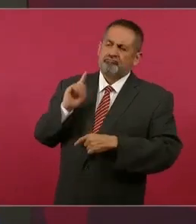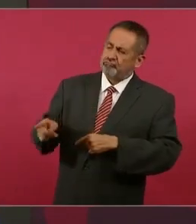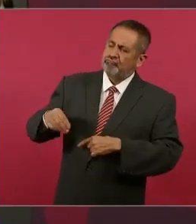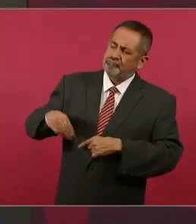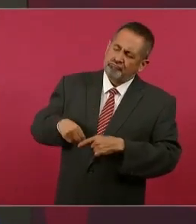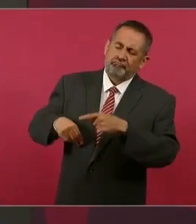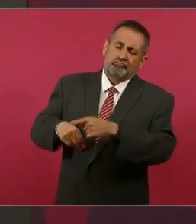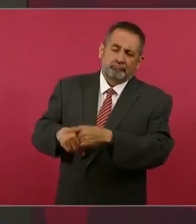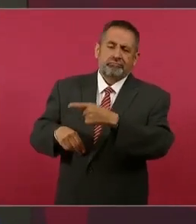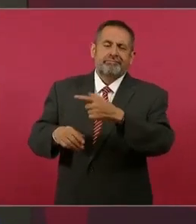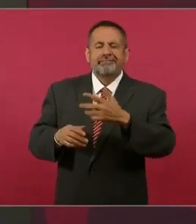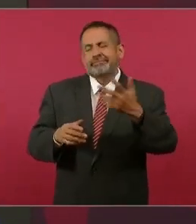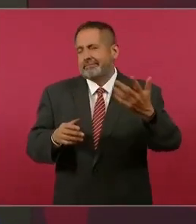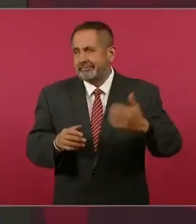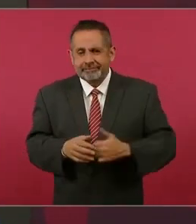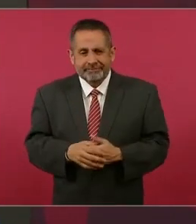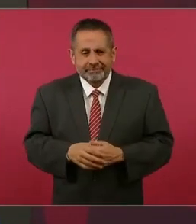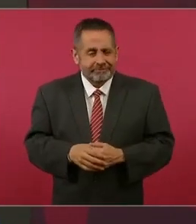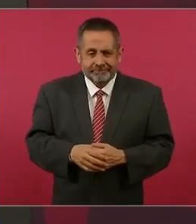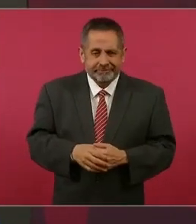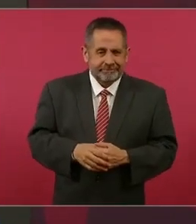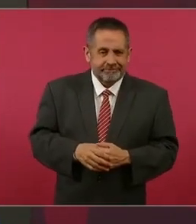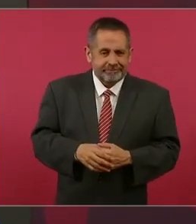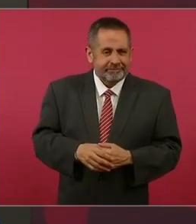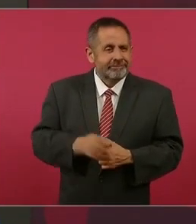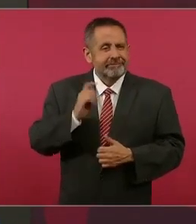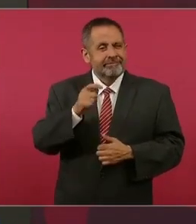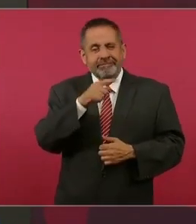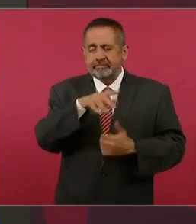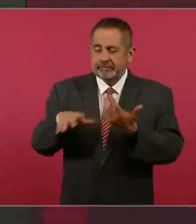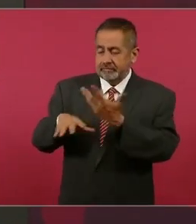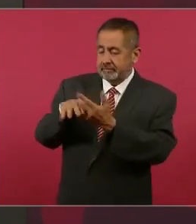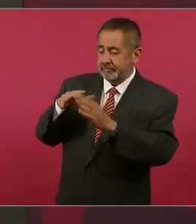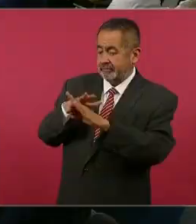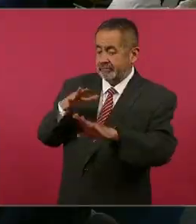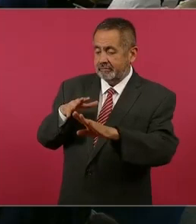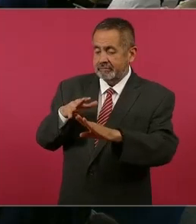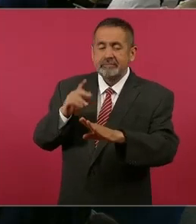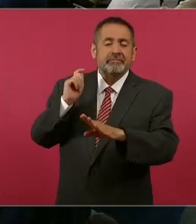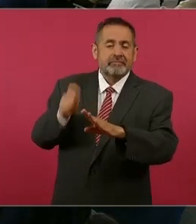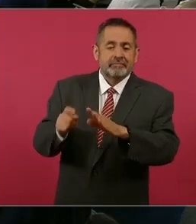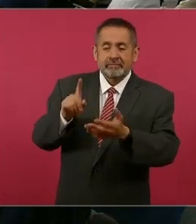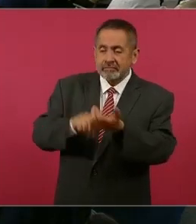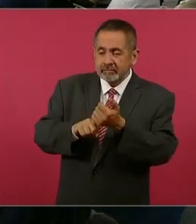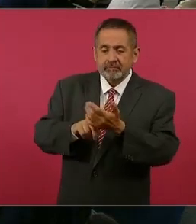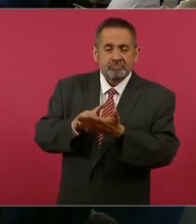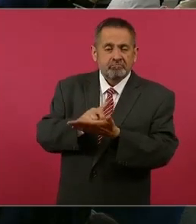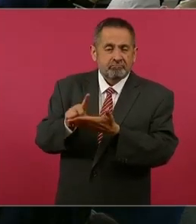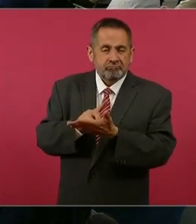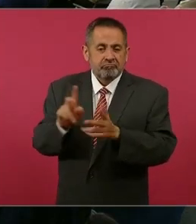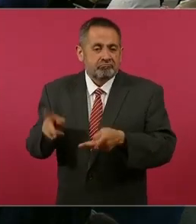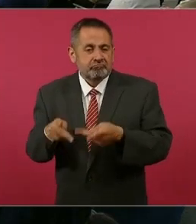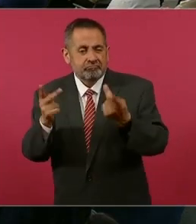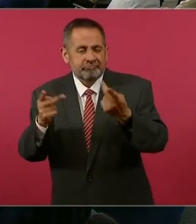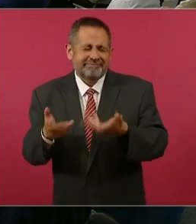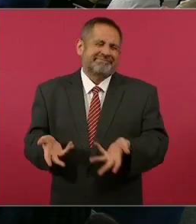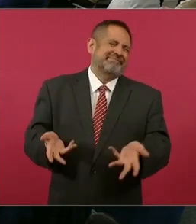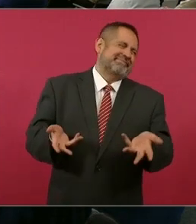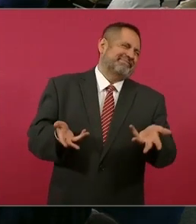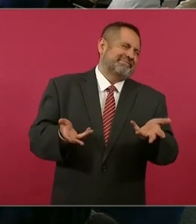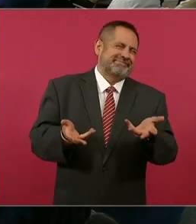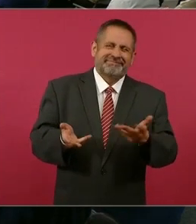O sea, el migrante es sinónimo, ¿sí?, de narcotraficante.